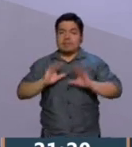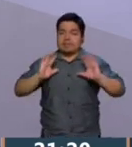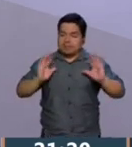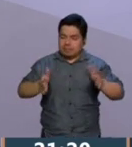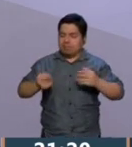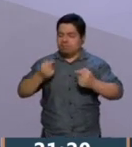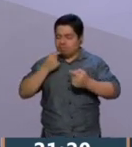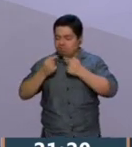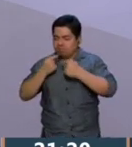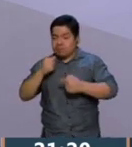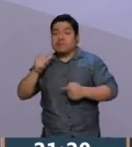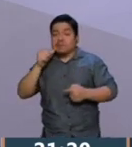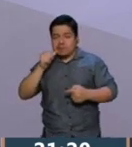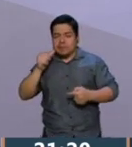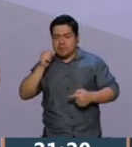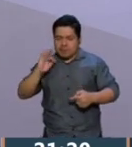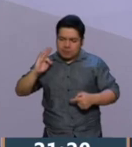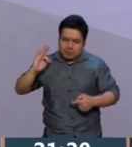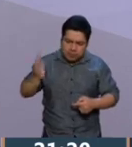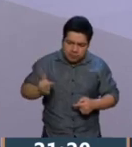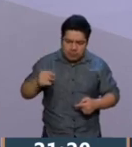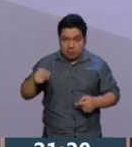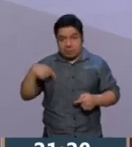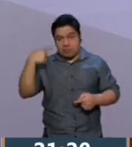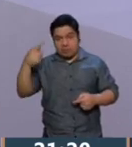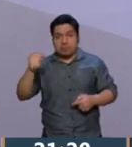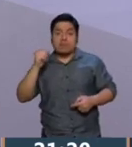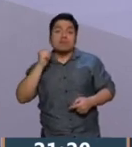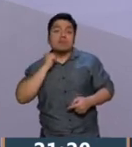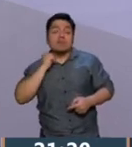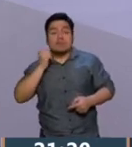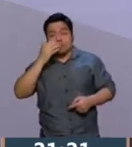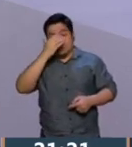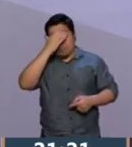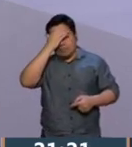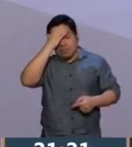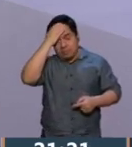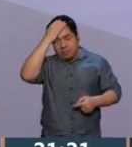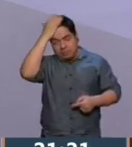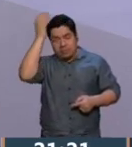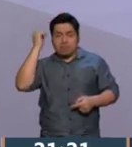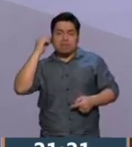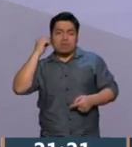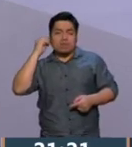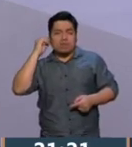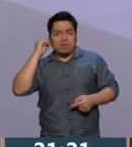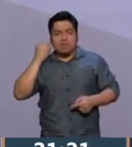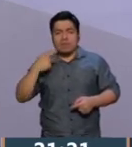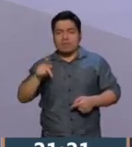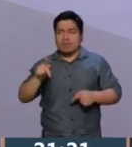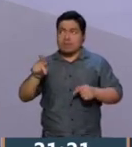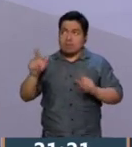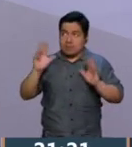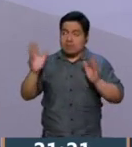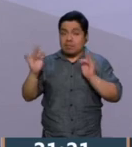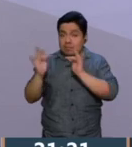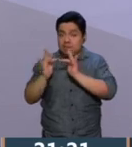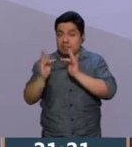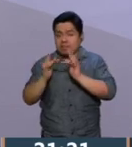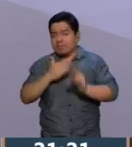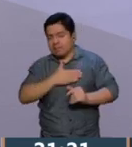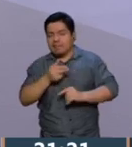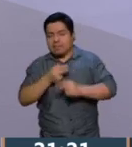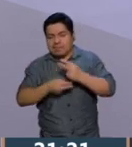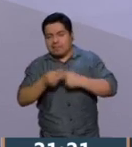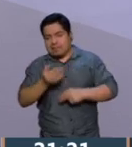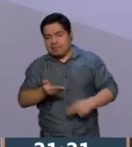la discusión ayer, ya vimos que se aprobó, pasa al Senado, pero ha habido también reacciones de parte de la oposición. Ya, le doy la bienvenida, ya estamos con